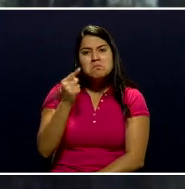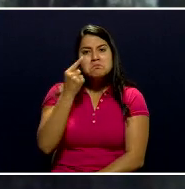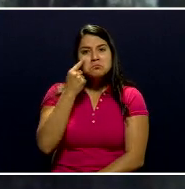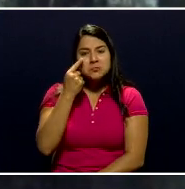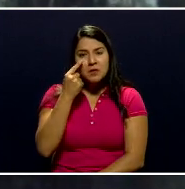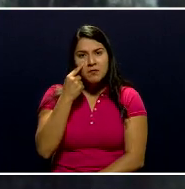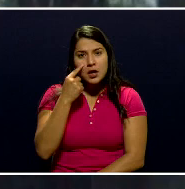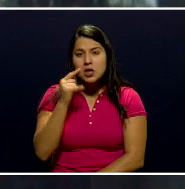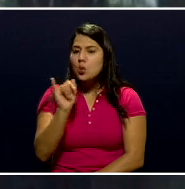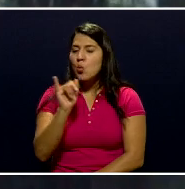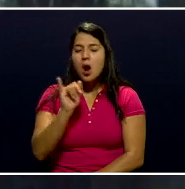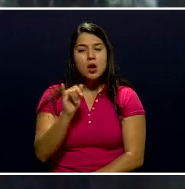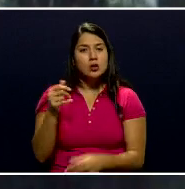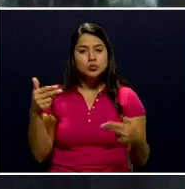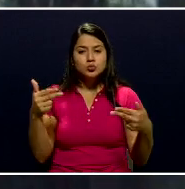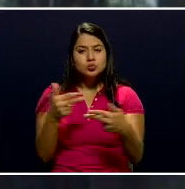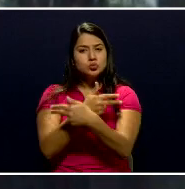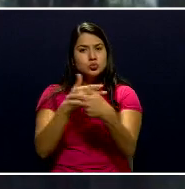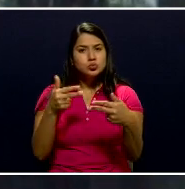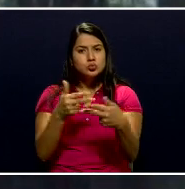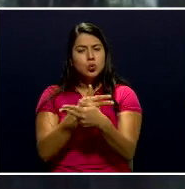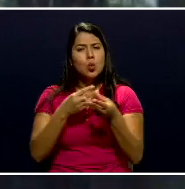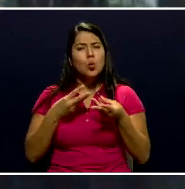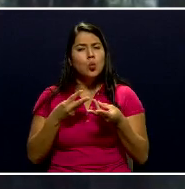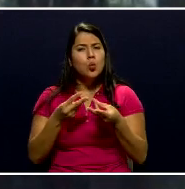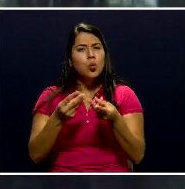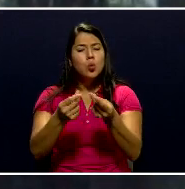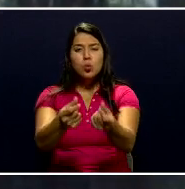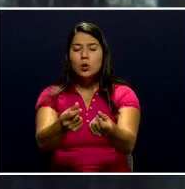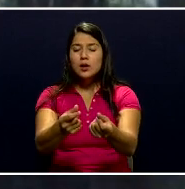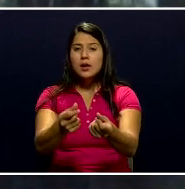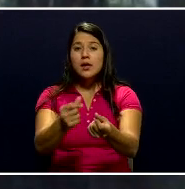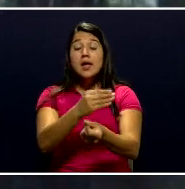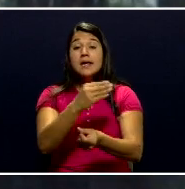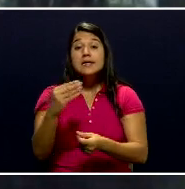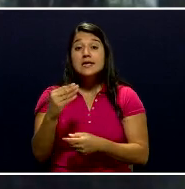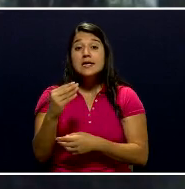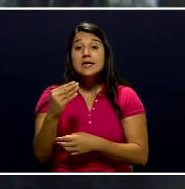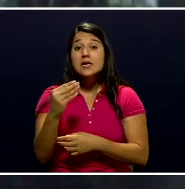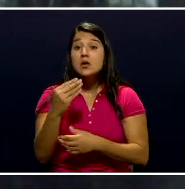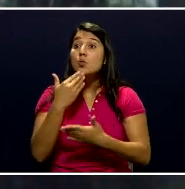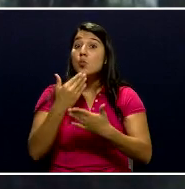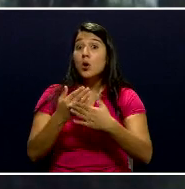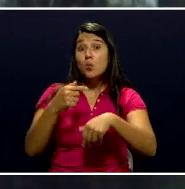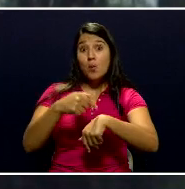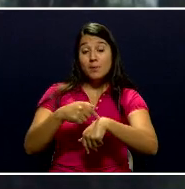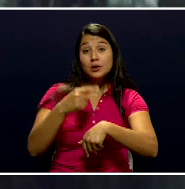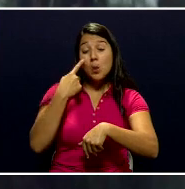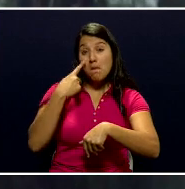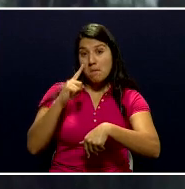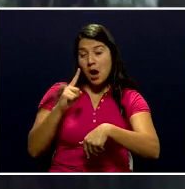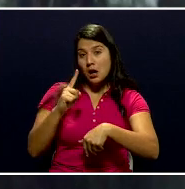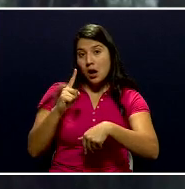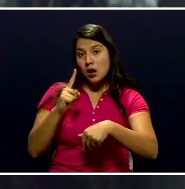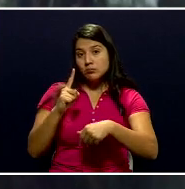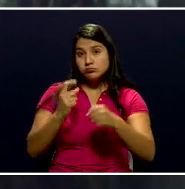es fluida y hay una muy buena hora para transitar. El